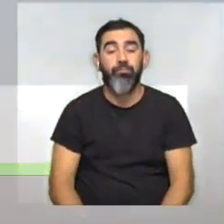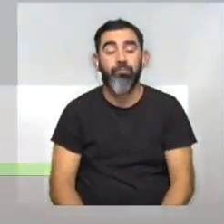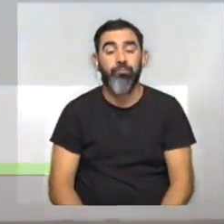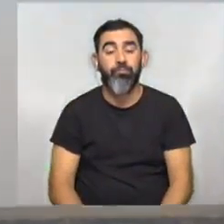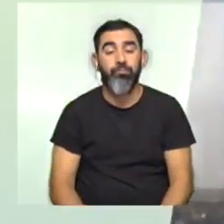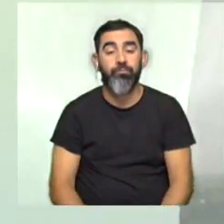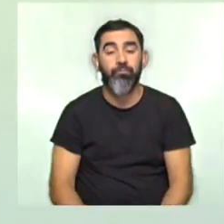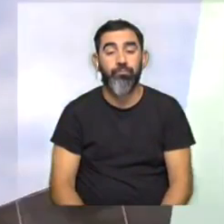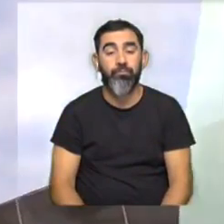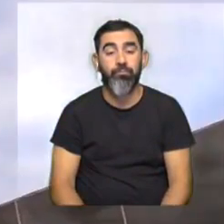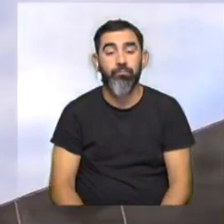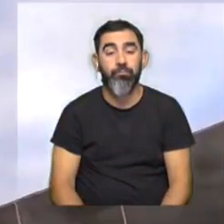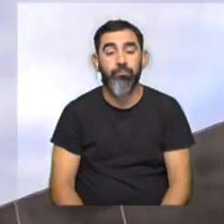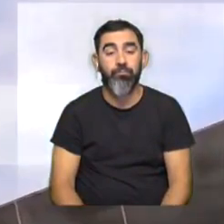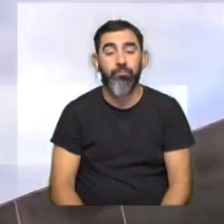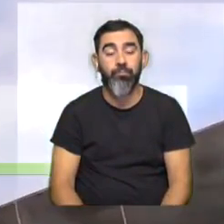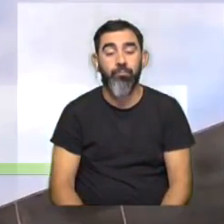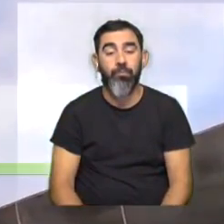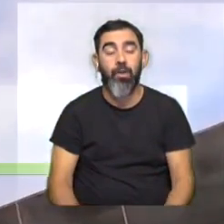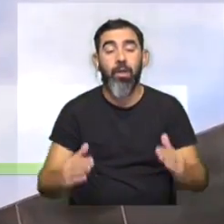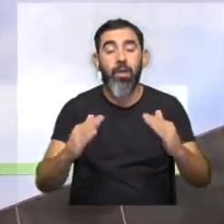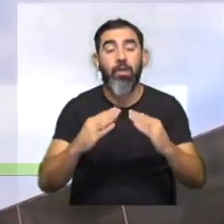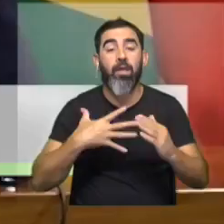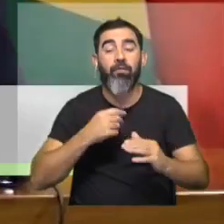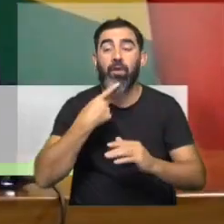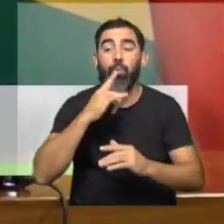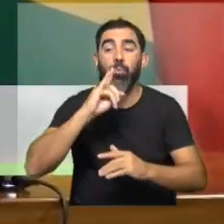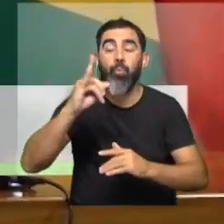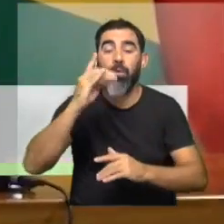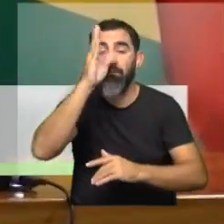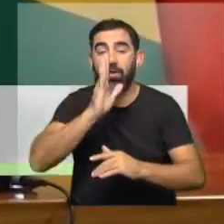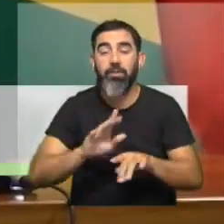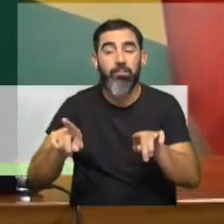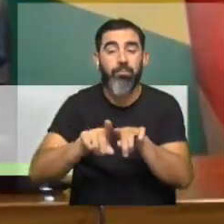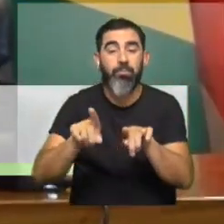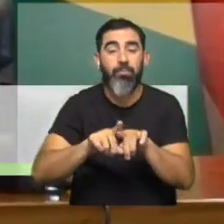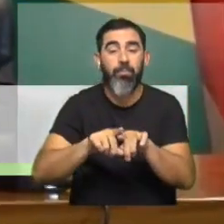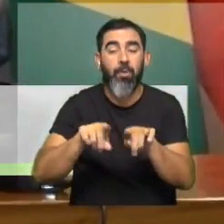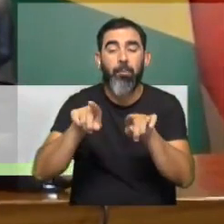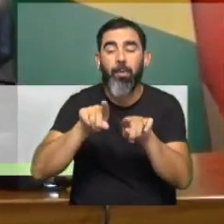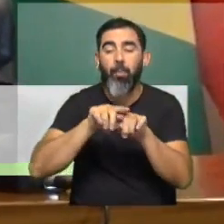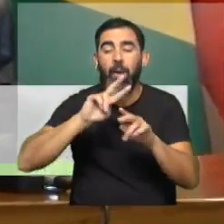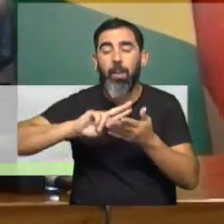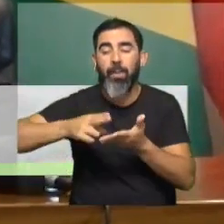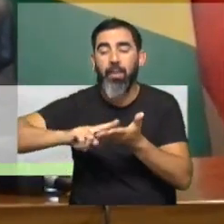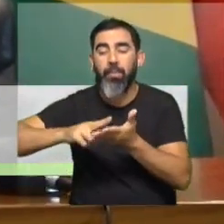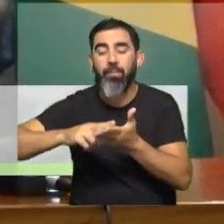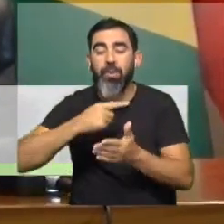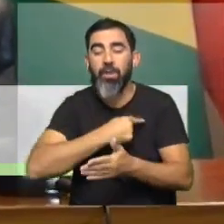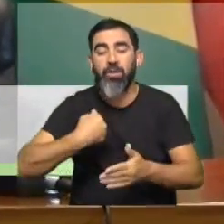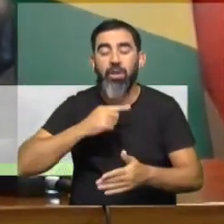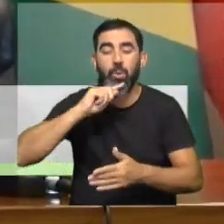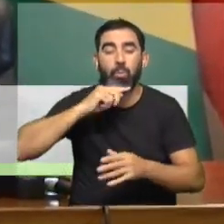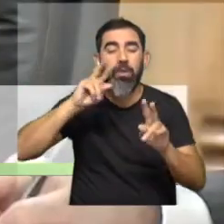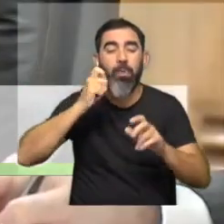plazo. La Casa Blanca acusó a Brasil de repetir como un loro la propaganda rusa y china sobre